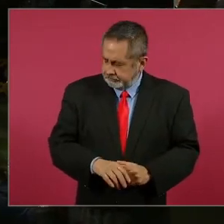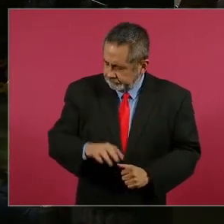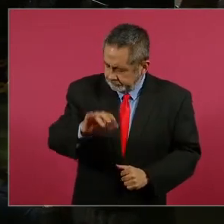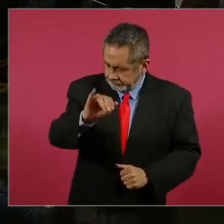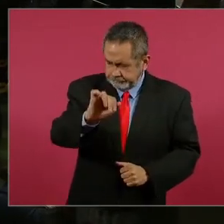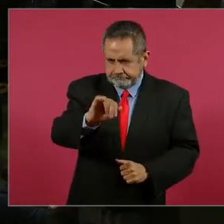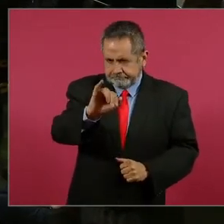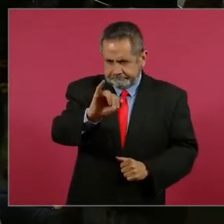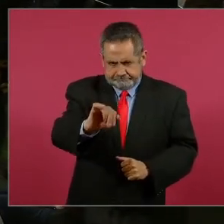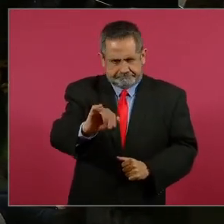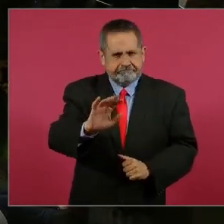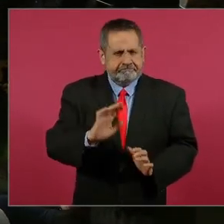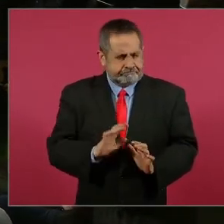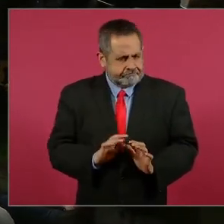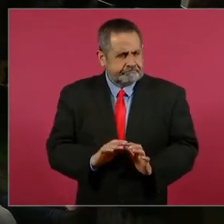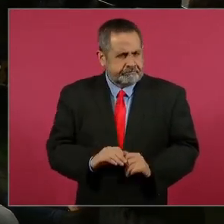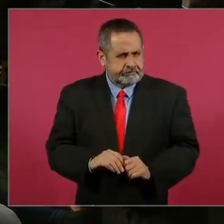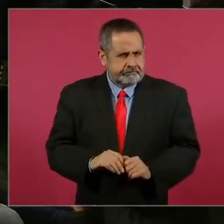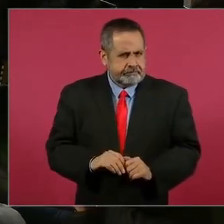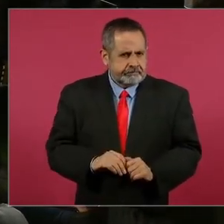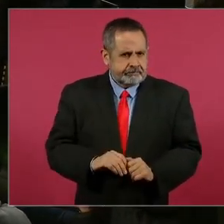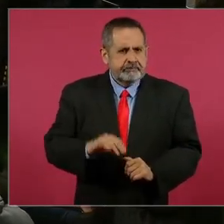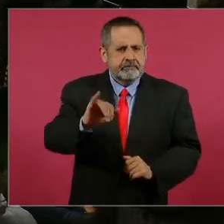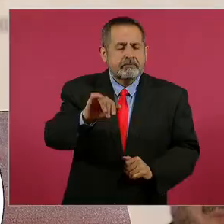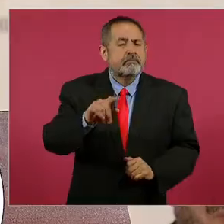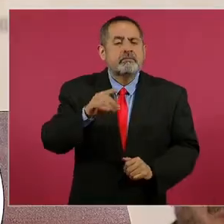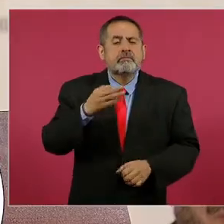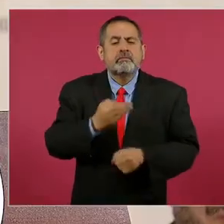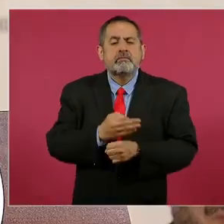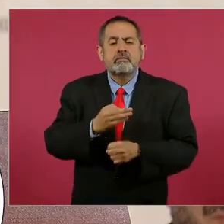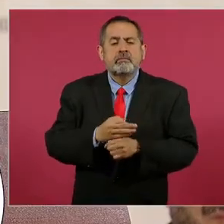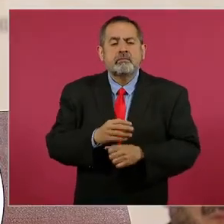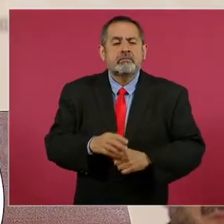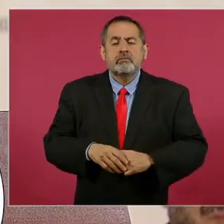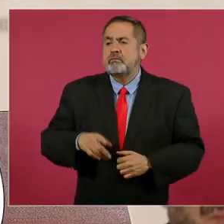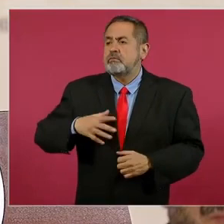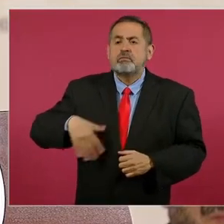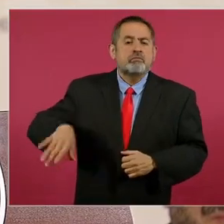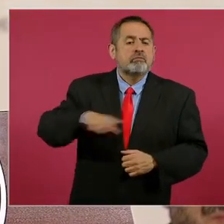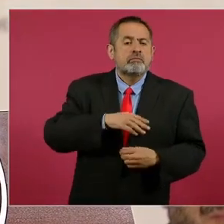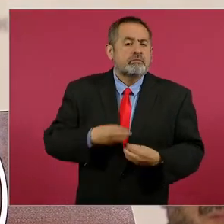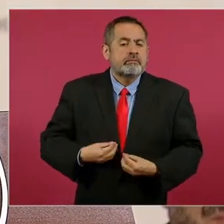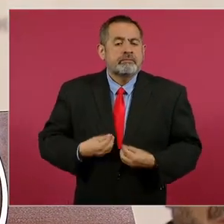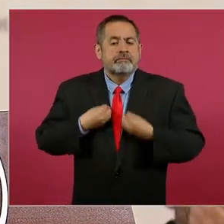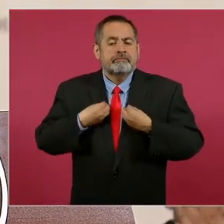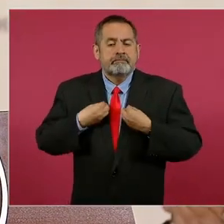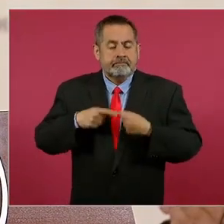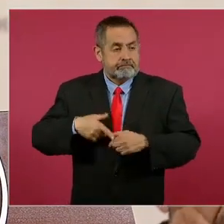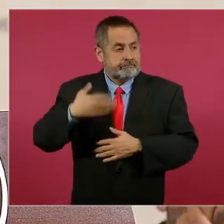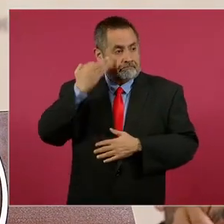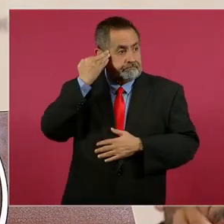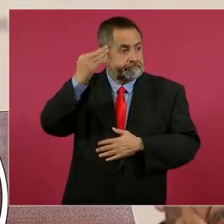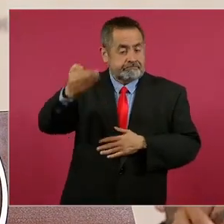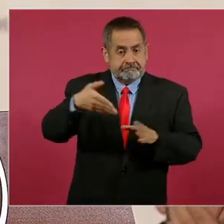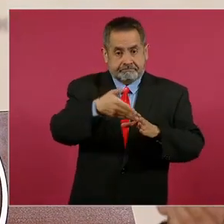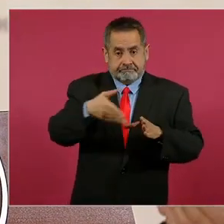claro porque no vengo haciendo eso del 2019 a la fecha. Vivimos en un periodo